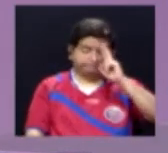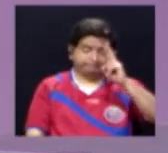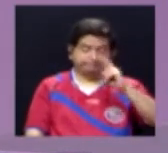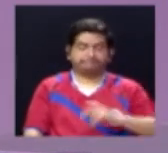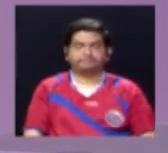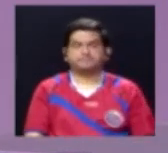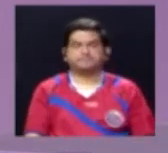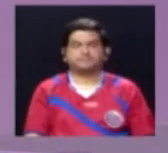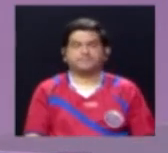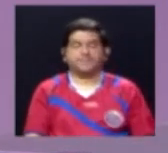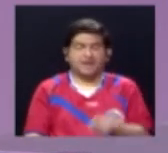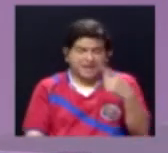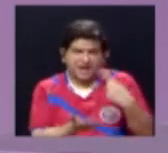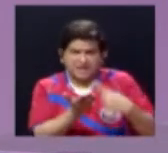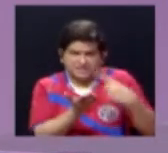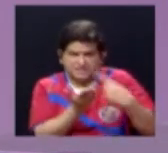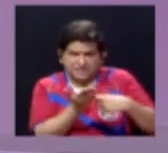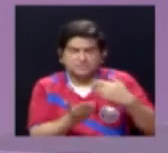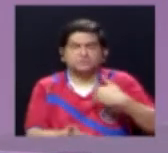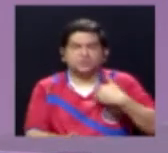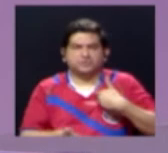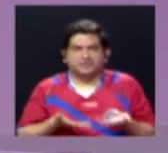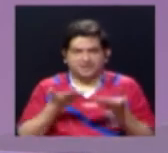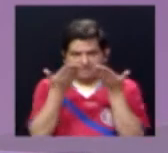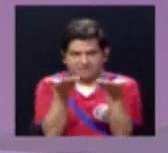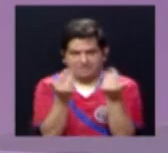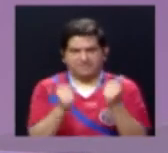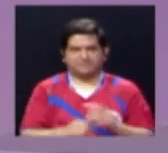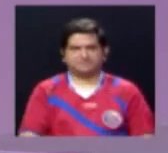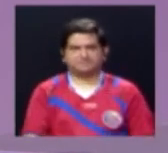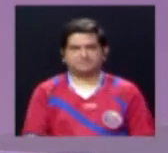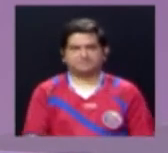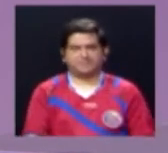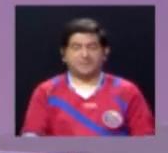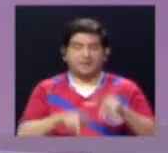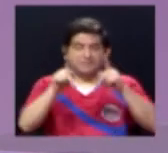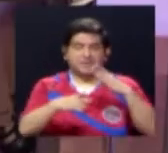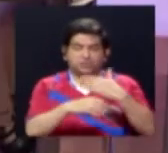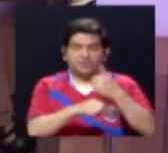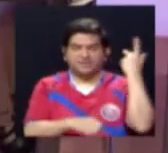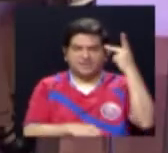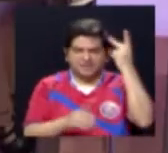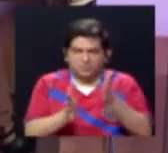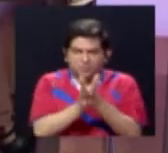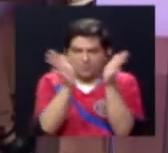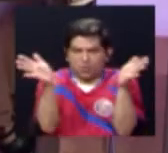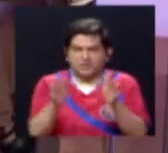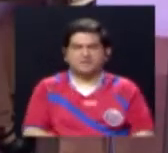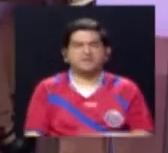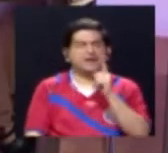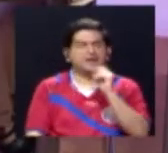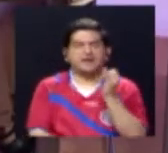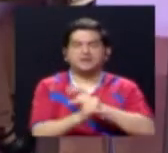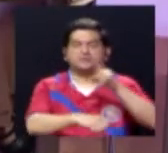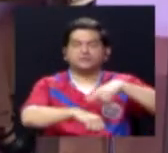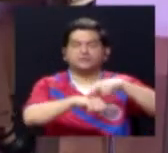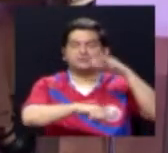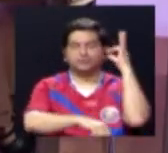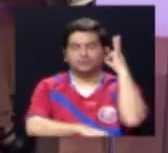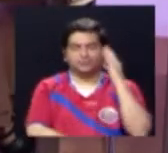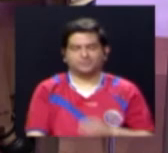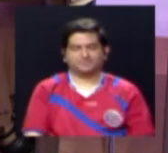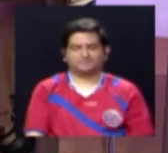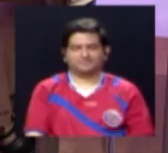y esta discusión entonces tenemos que darla y quien hace la política pública es el inam o el